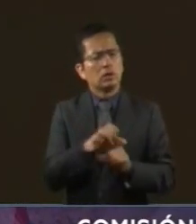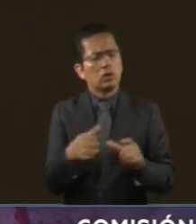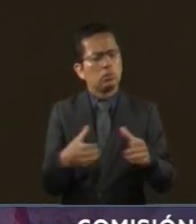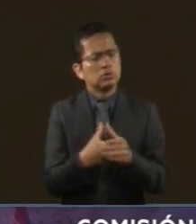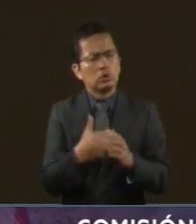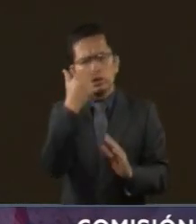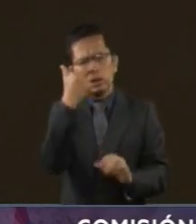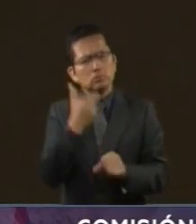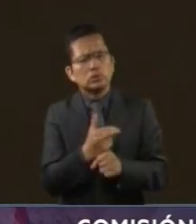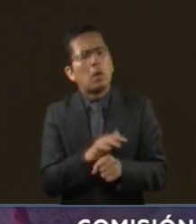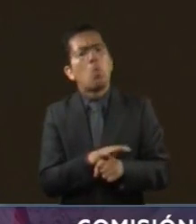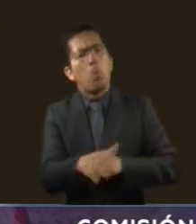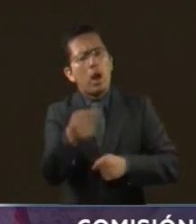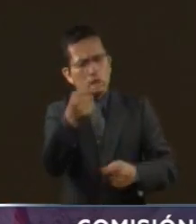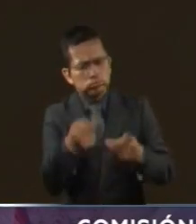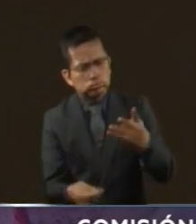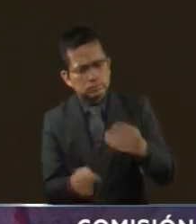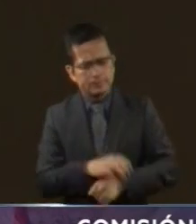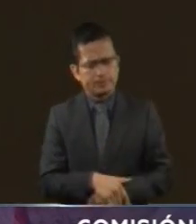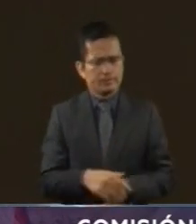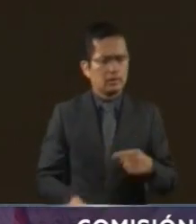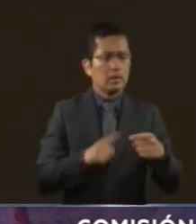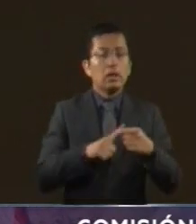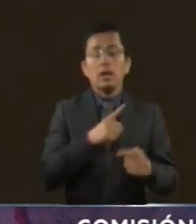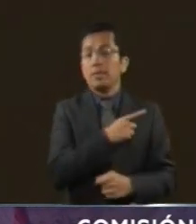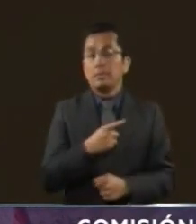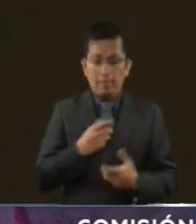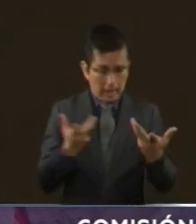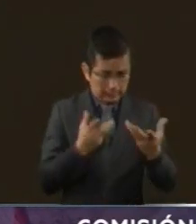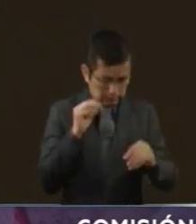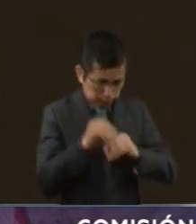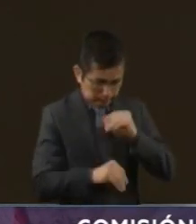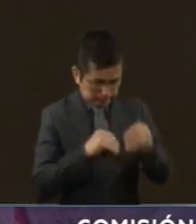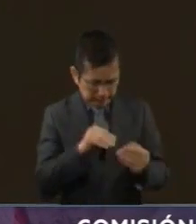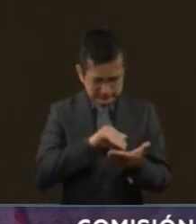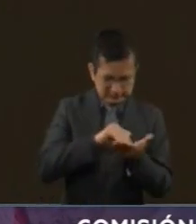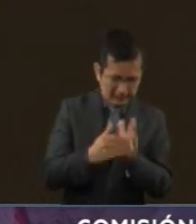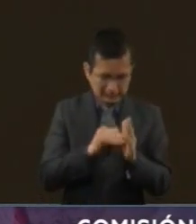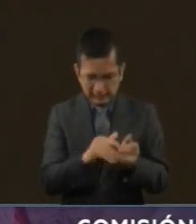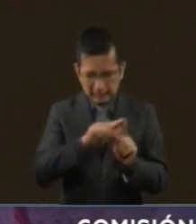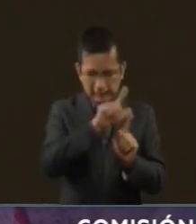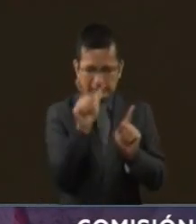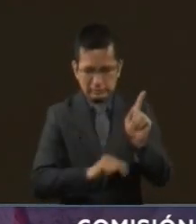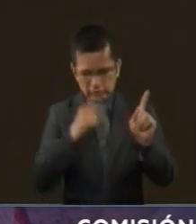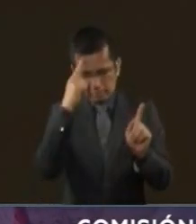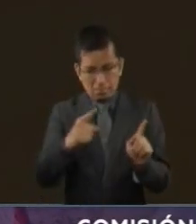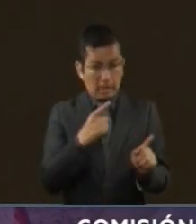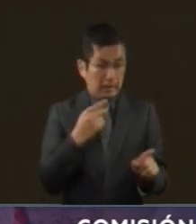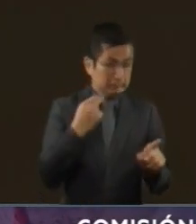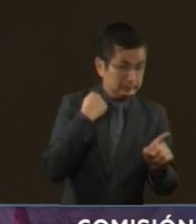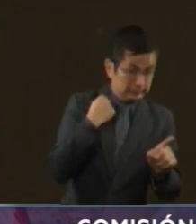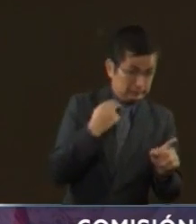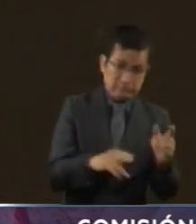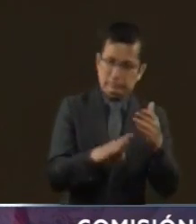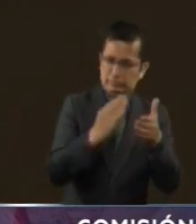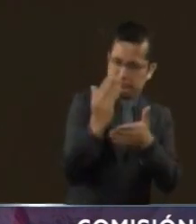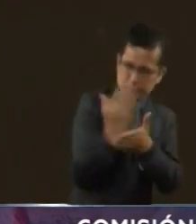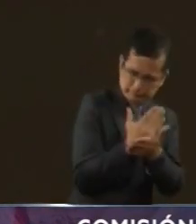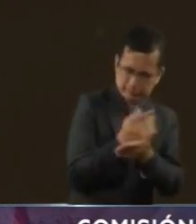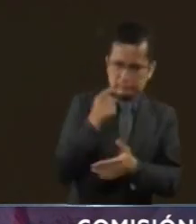responsabilidades: elaborar, dar seguimiento y modificar una estrategia nacional para combatir los homicidios dolosos y